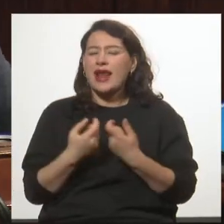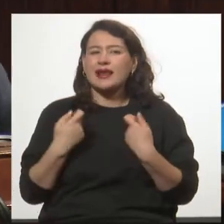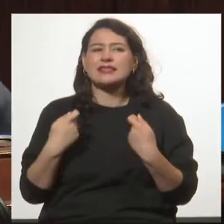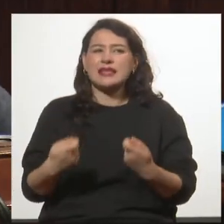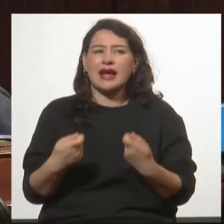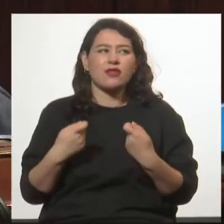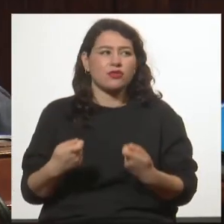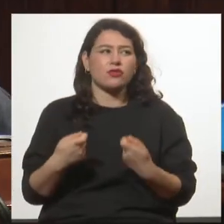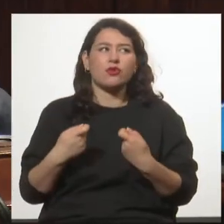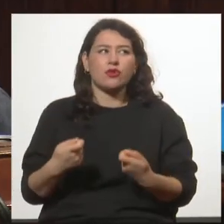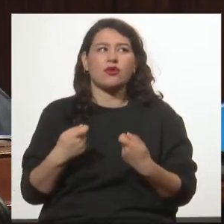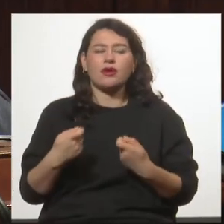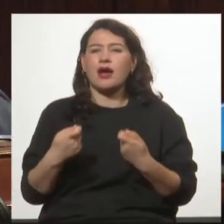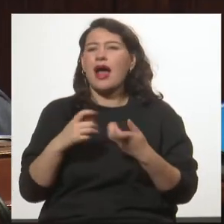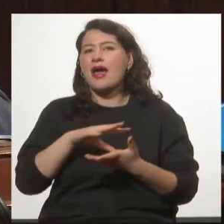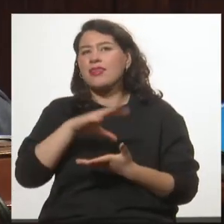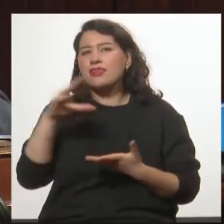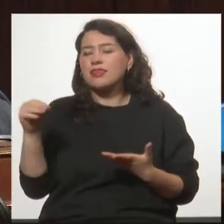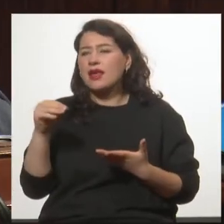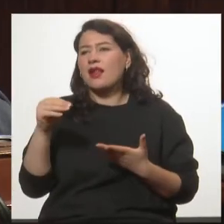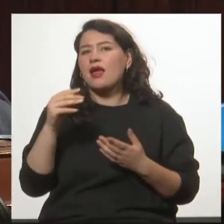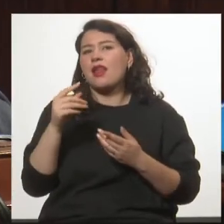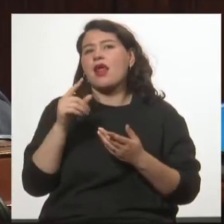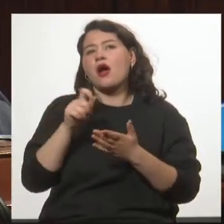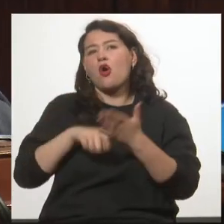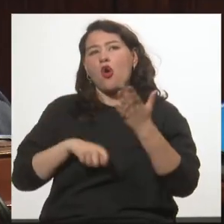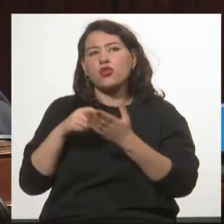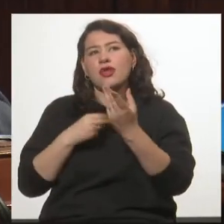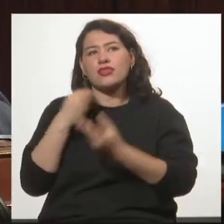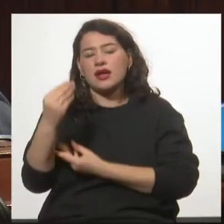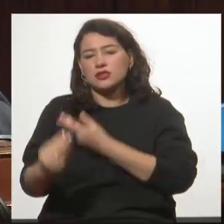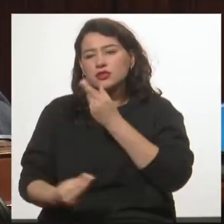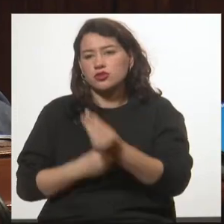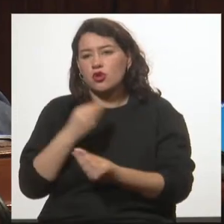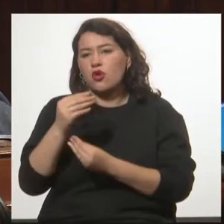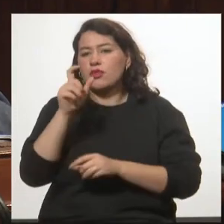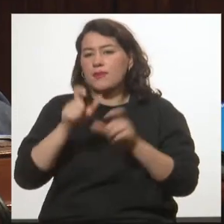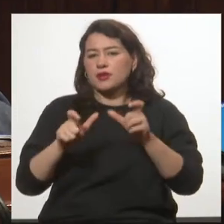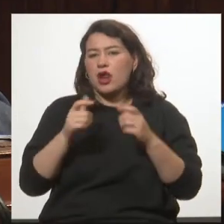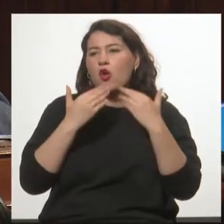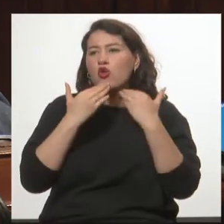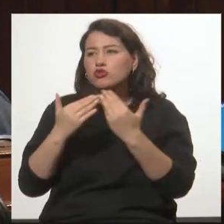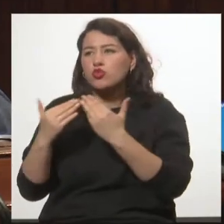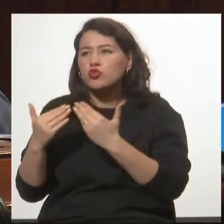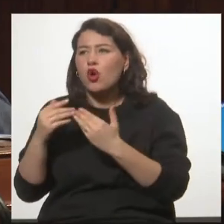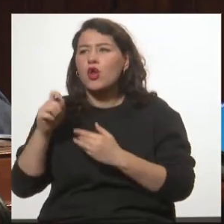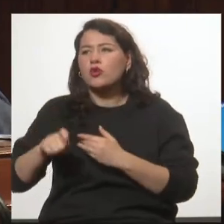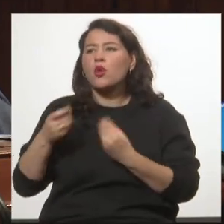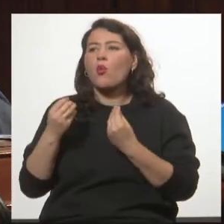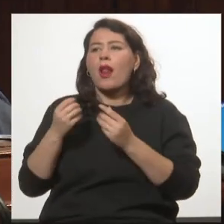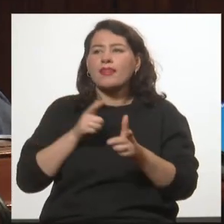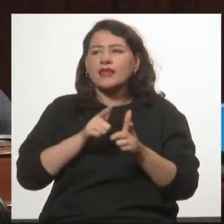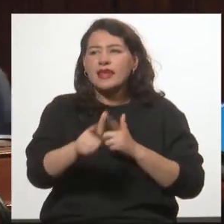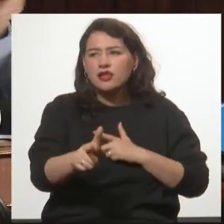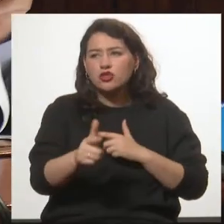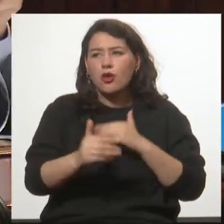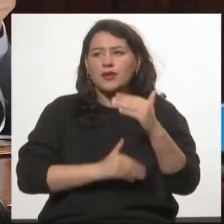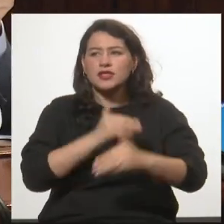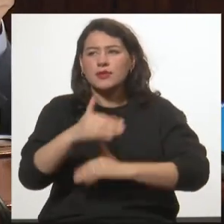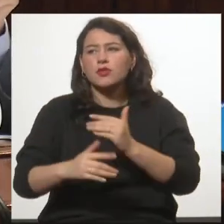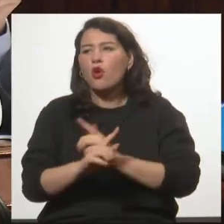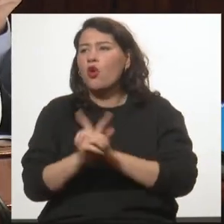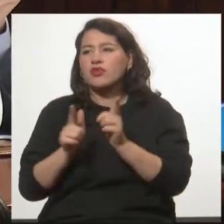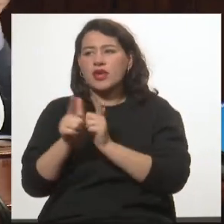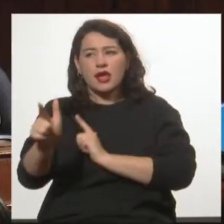o que gastó ante la arena en la contratación de consultores o consultor y así a través de qué procedimientos directos o indirectos realizó